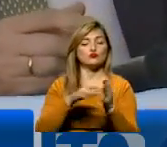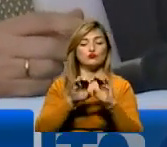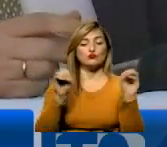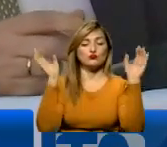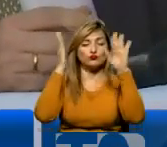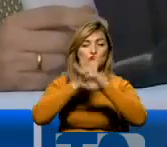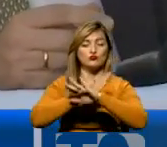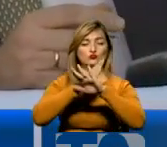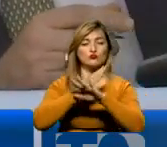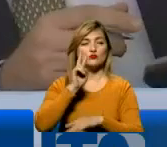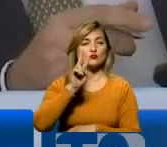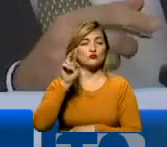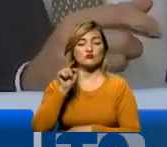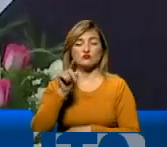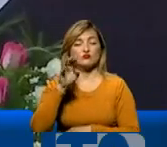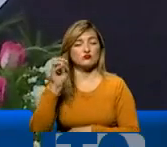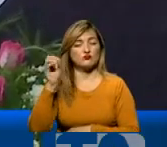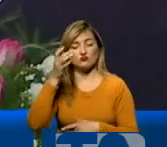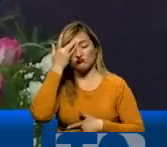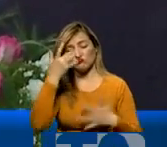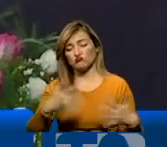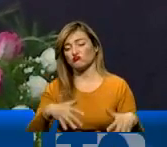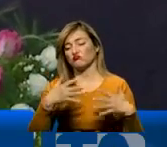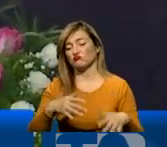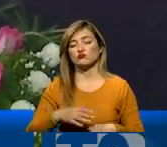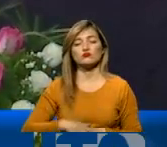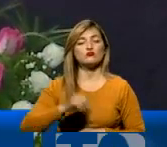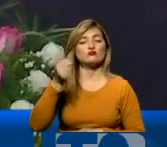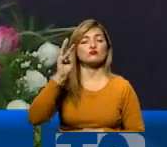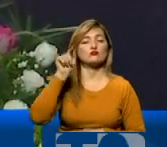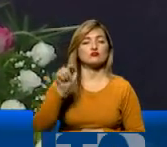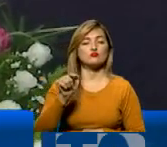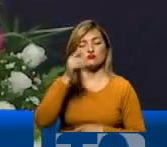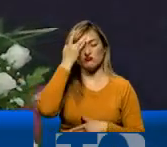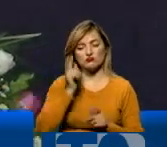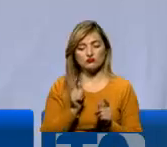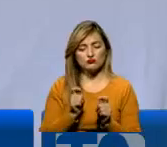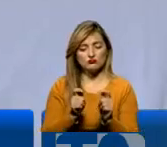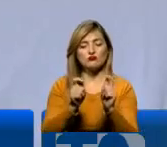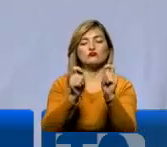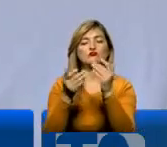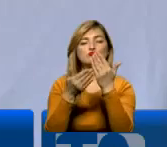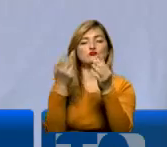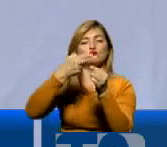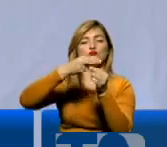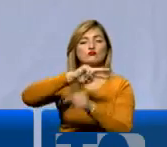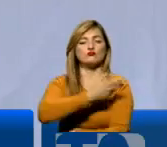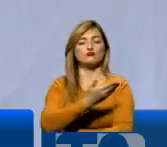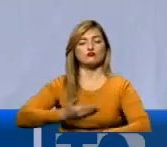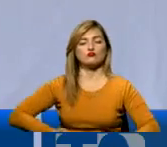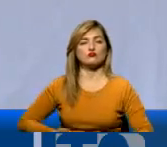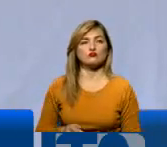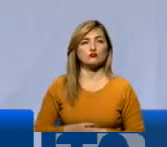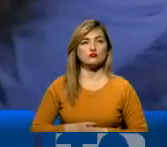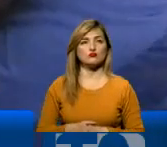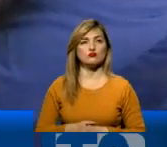adolescentes tienen enfermedades catastróficas en nuestro país, 16.000 de ellos con cáncer. El evento contó con la presencia de la vicepresidenta de la